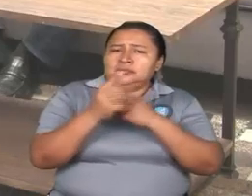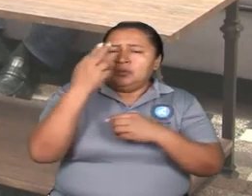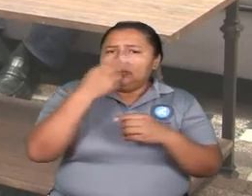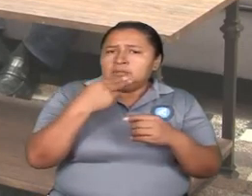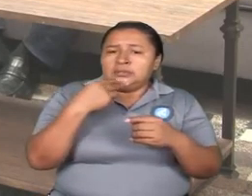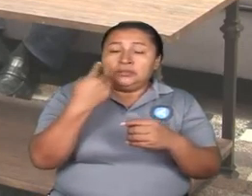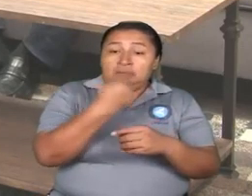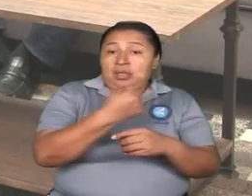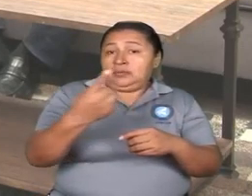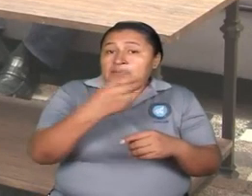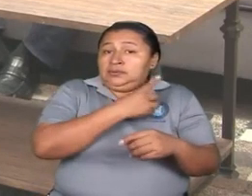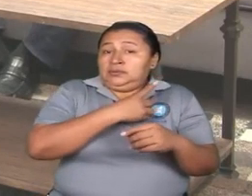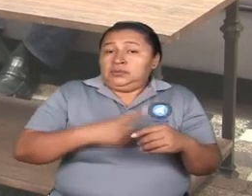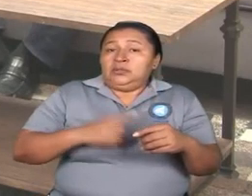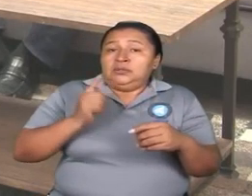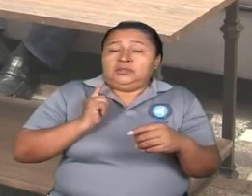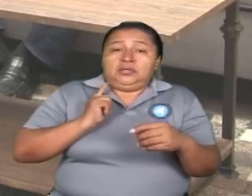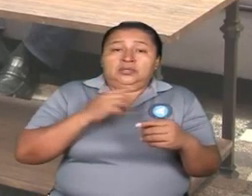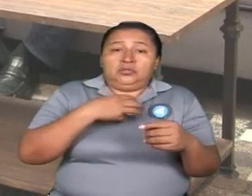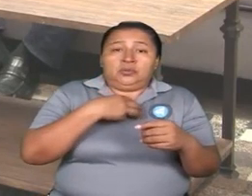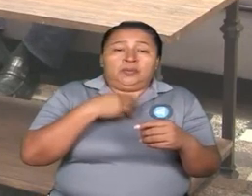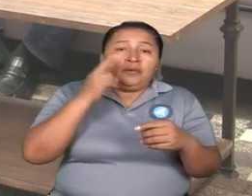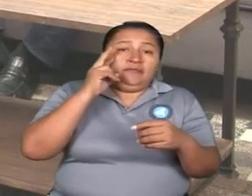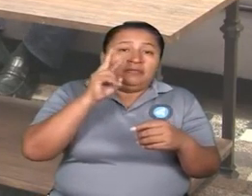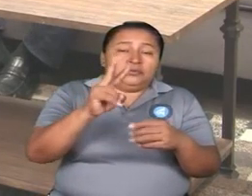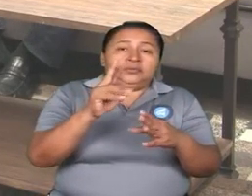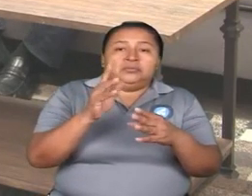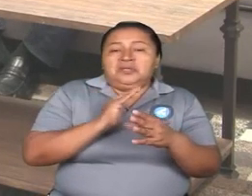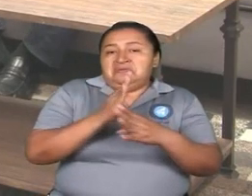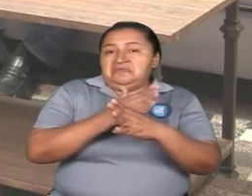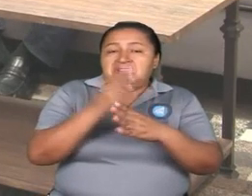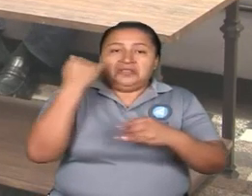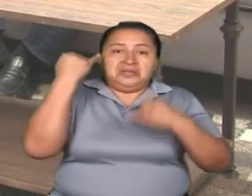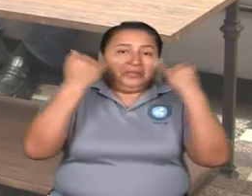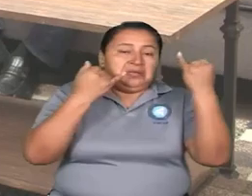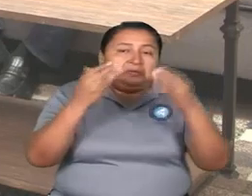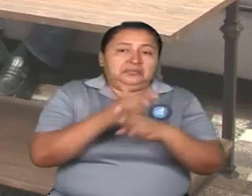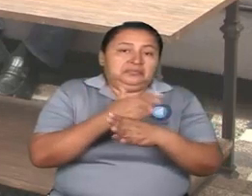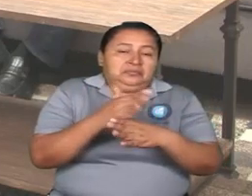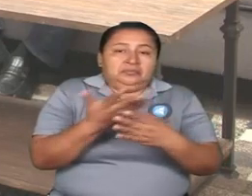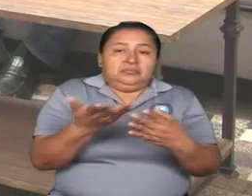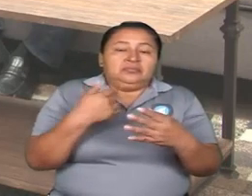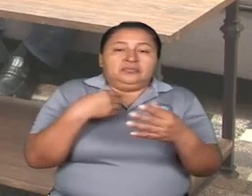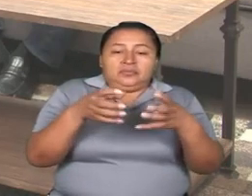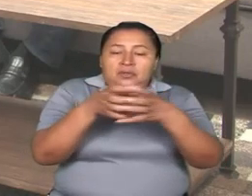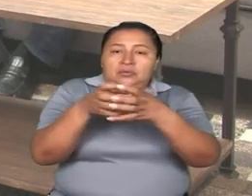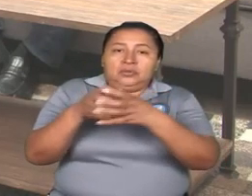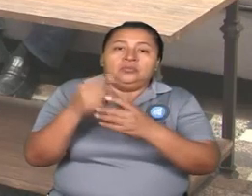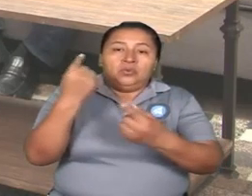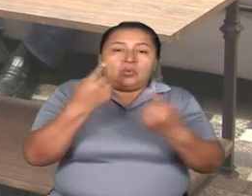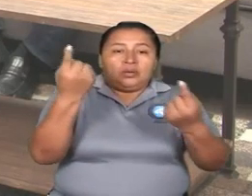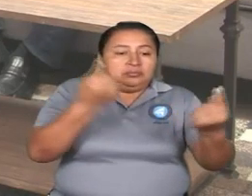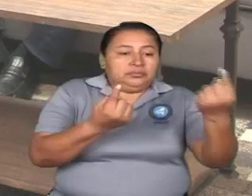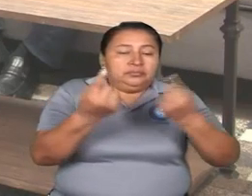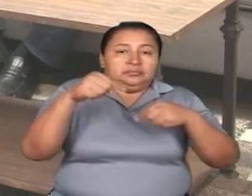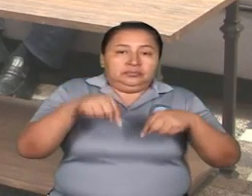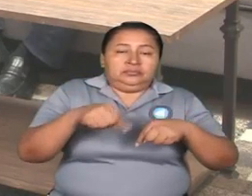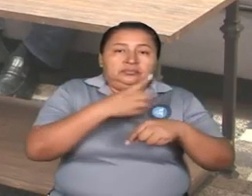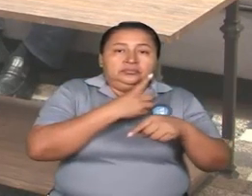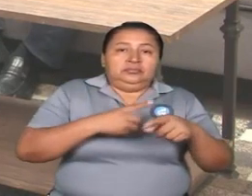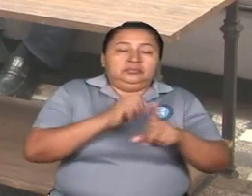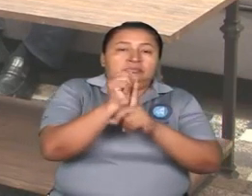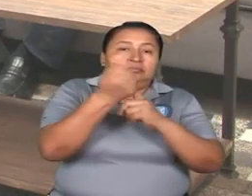cada diputado tiene también visiones y particularidades a partir del sector por el cual llega a la